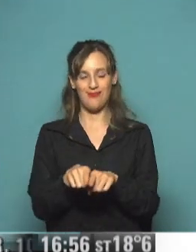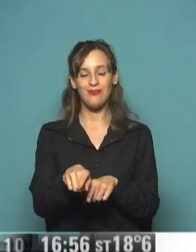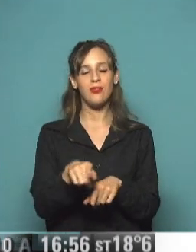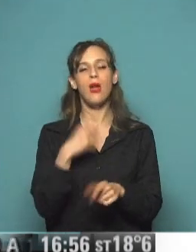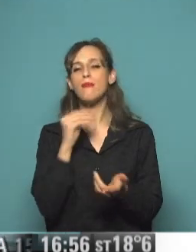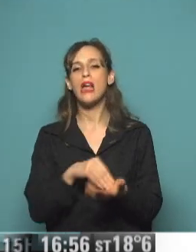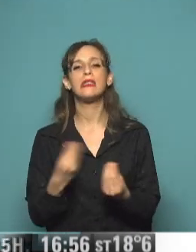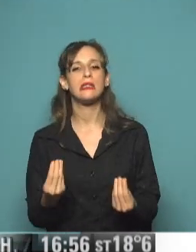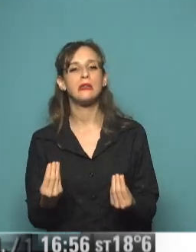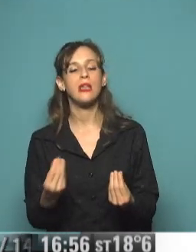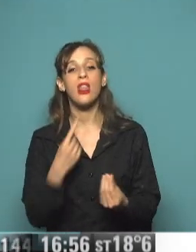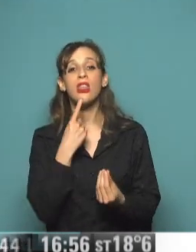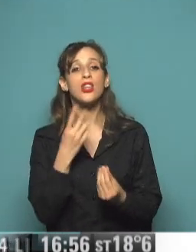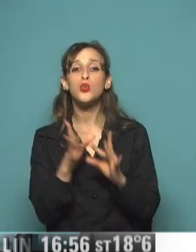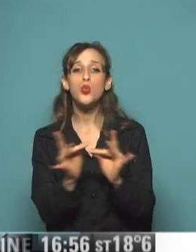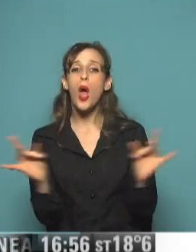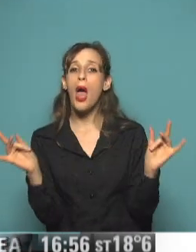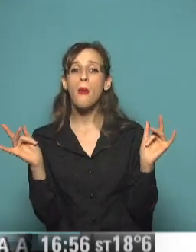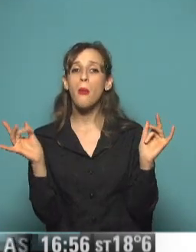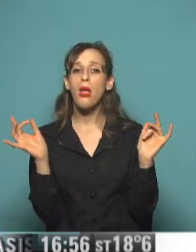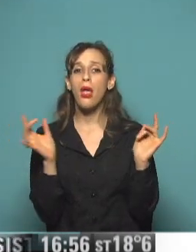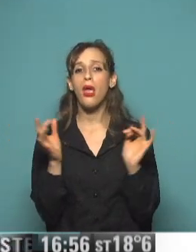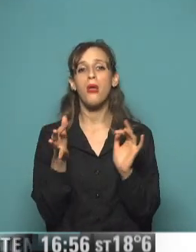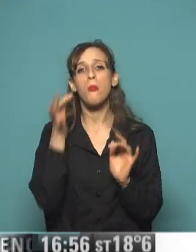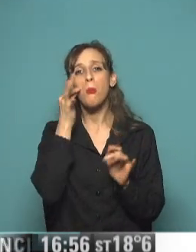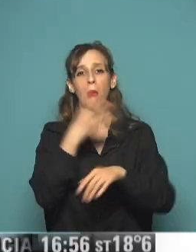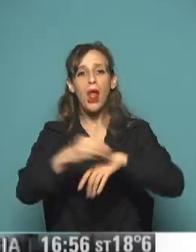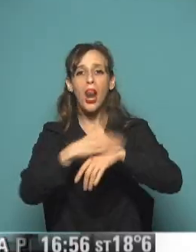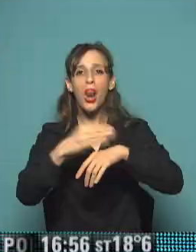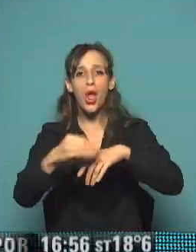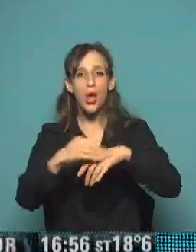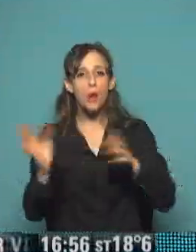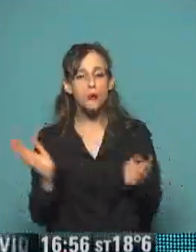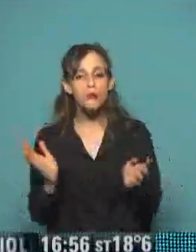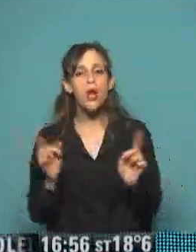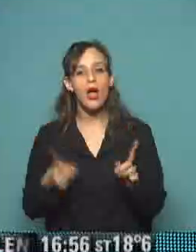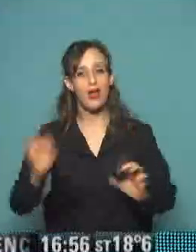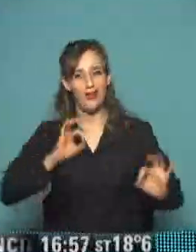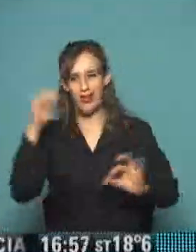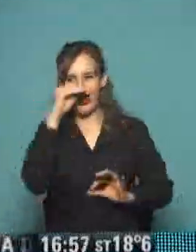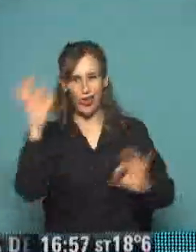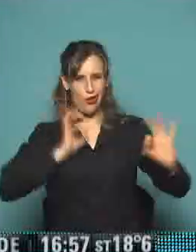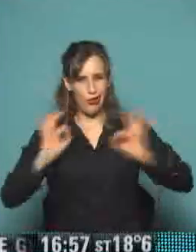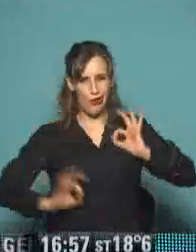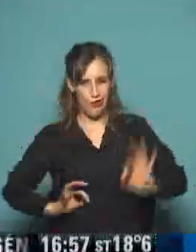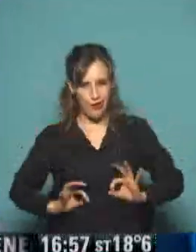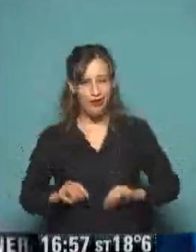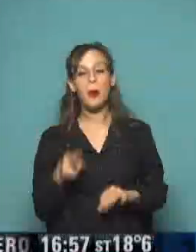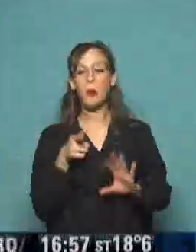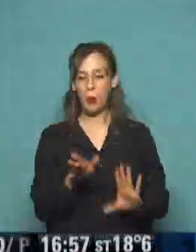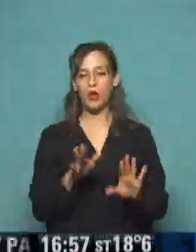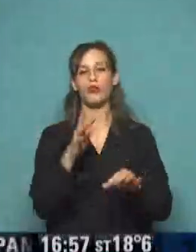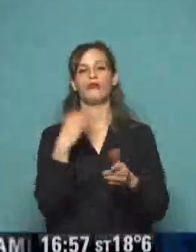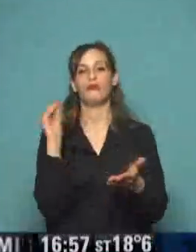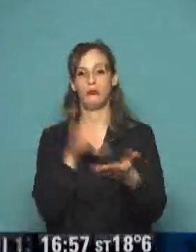dice, piel muy suave. Con manchas negras. O sea, primero sacamos gato